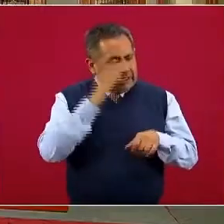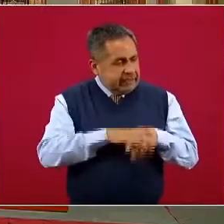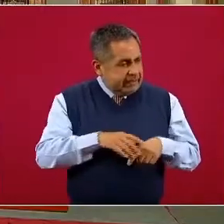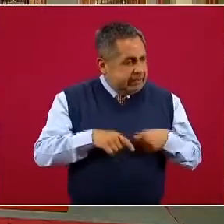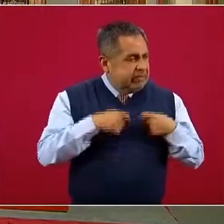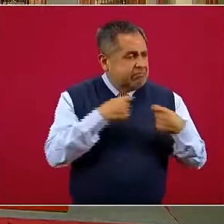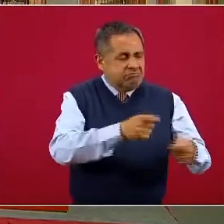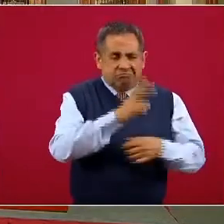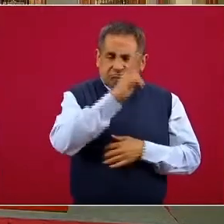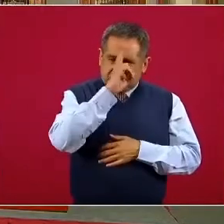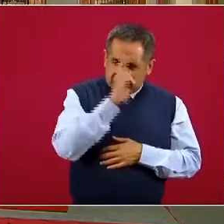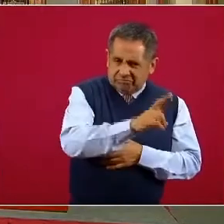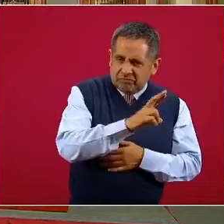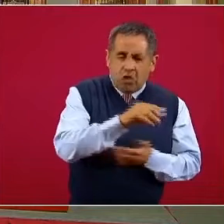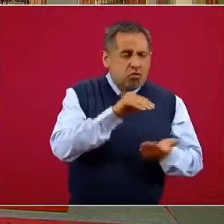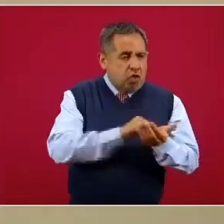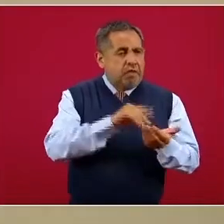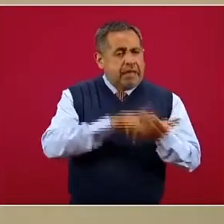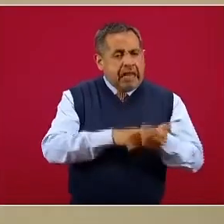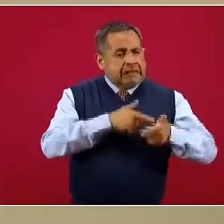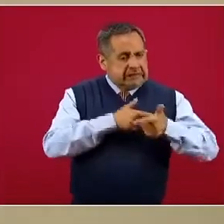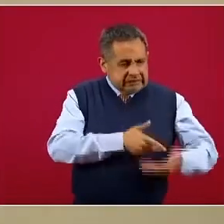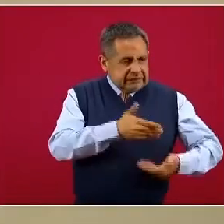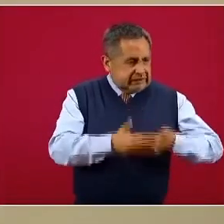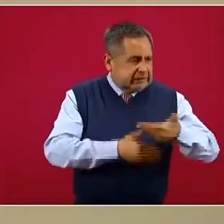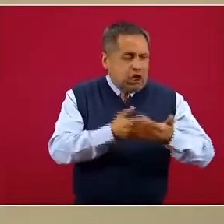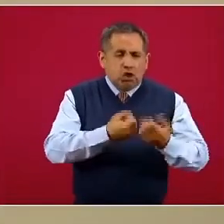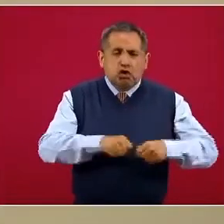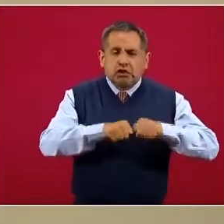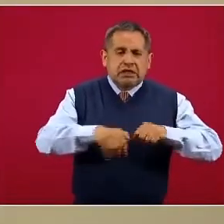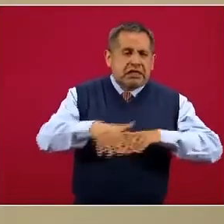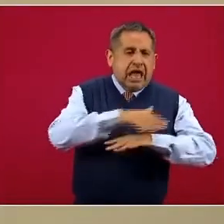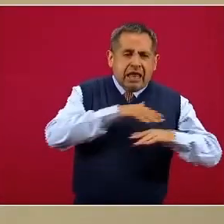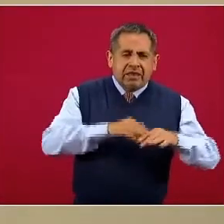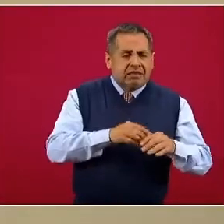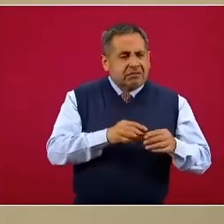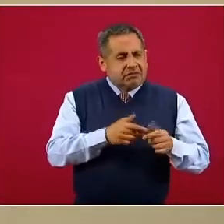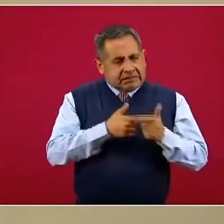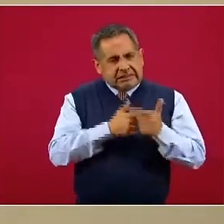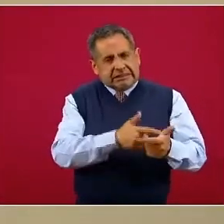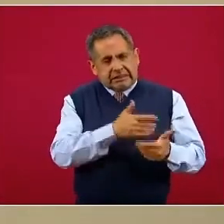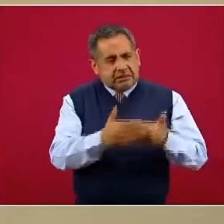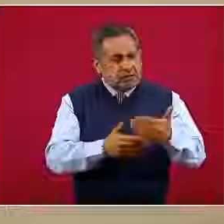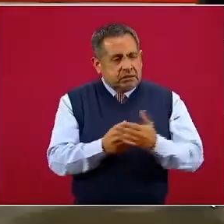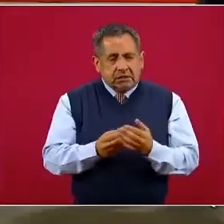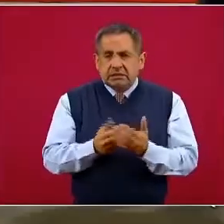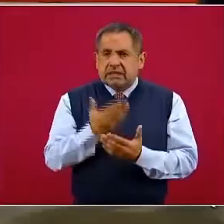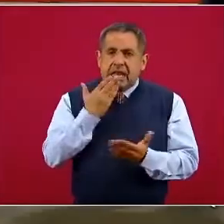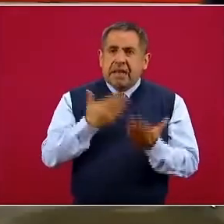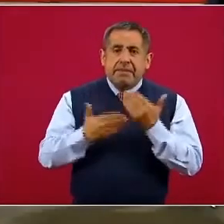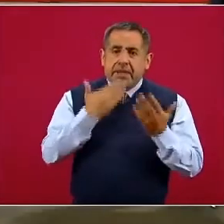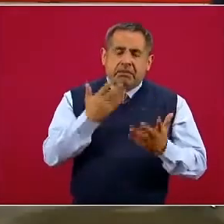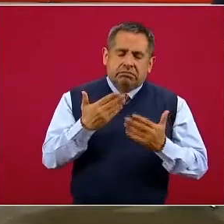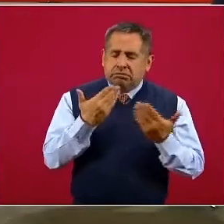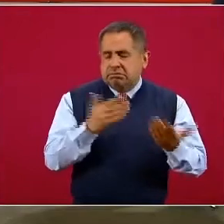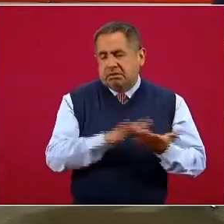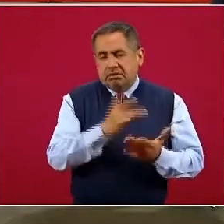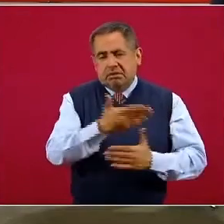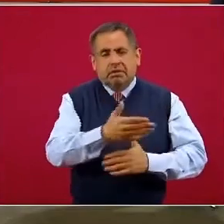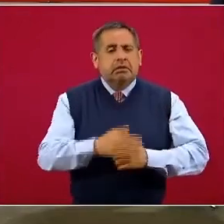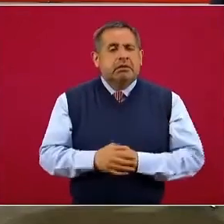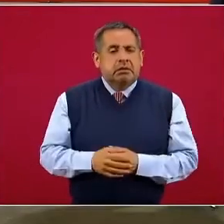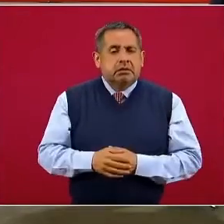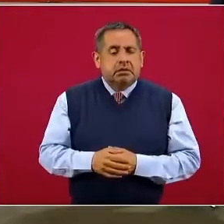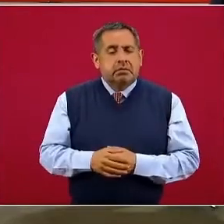que han hecho posible, que siguen haciendo posible que como sociedad salgamos adelante. Entonces quiero